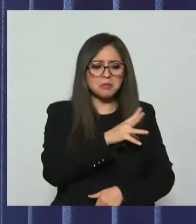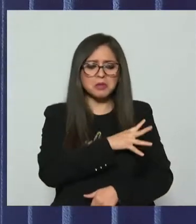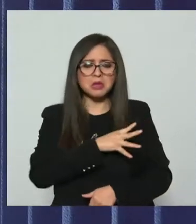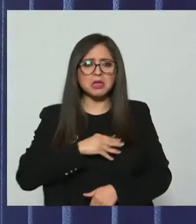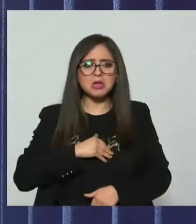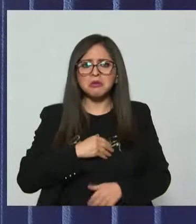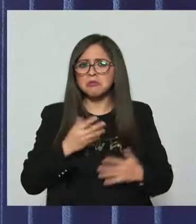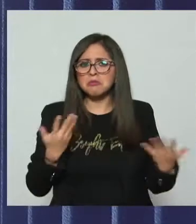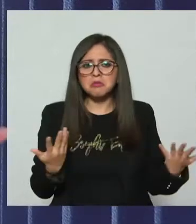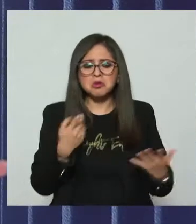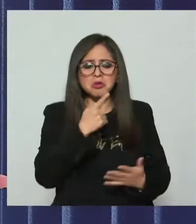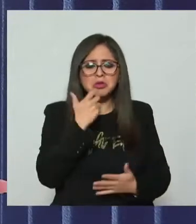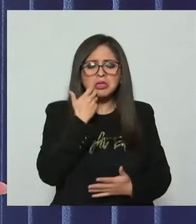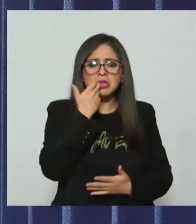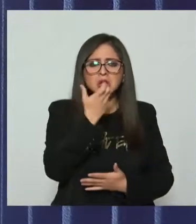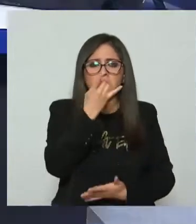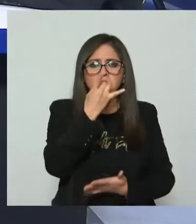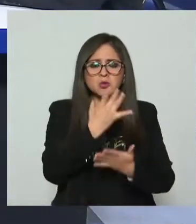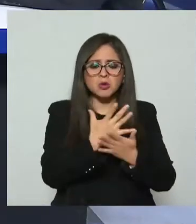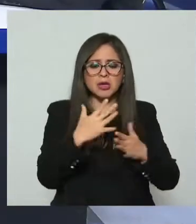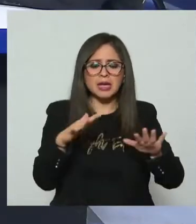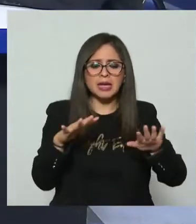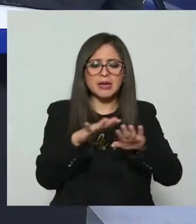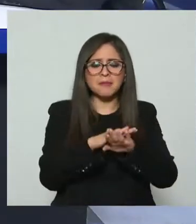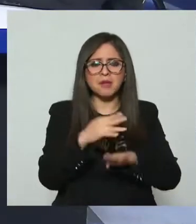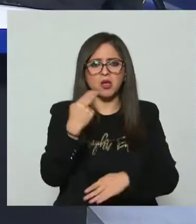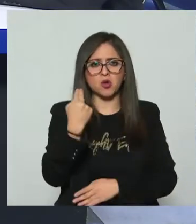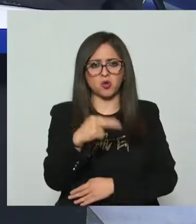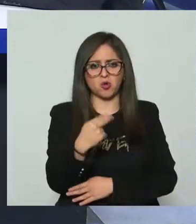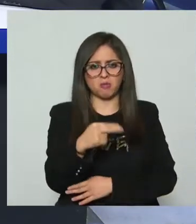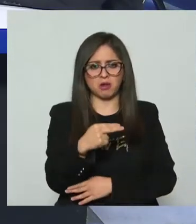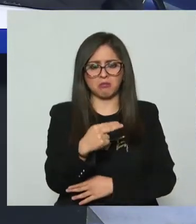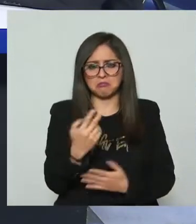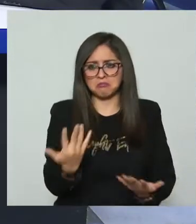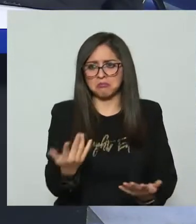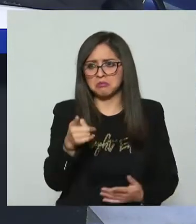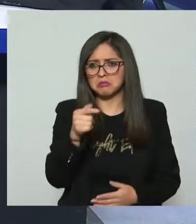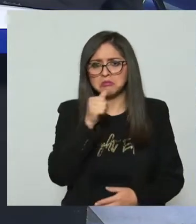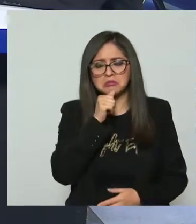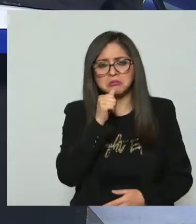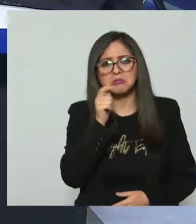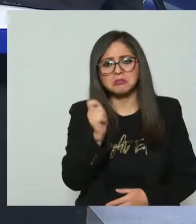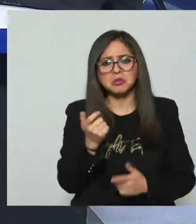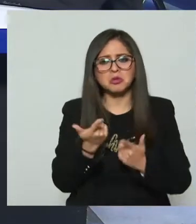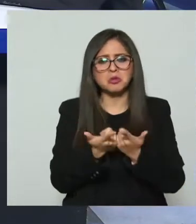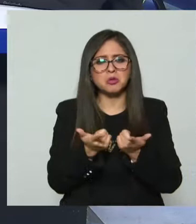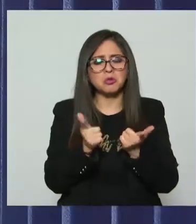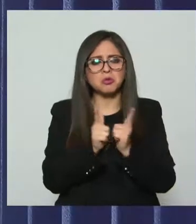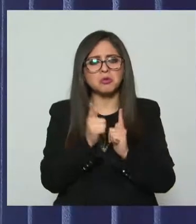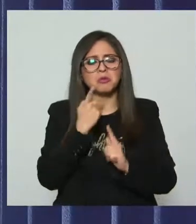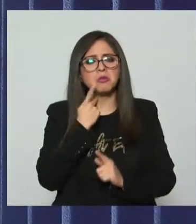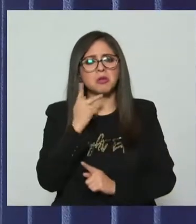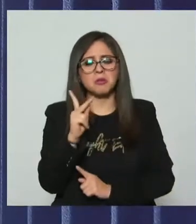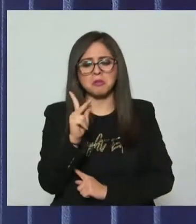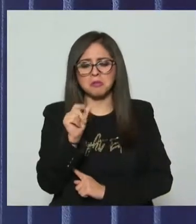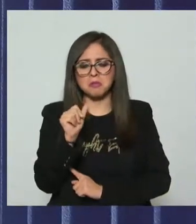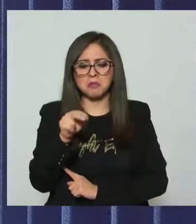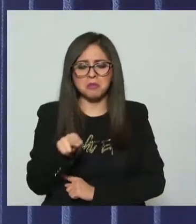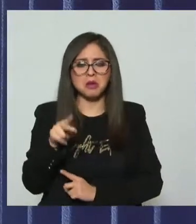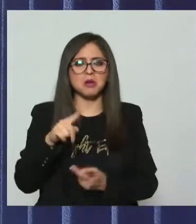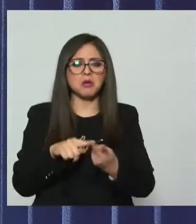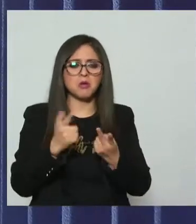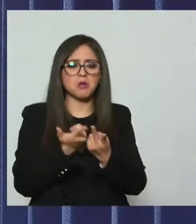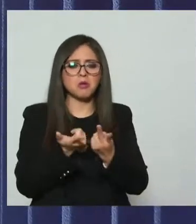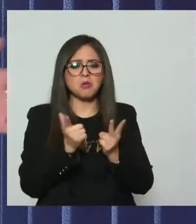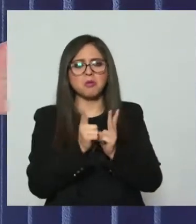cambiar el nombre del menor, de la menor, y en eso pues no hay consenso. El Partido Acción Nacional, el PRI y otros partidos tienen su propio punto